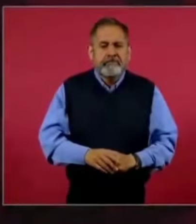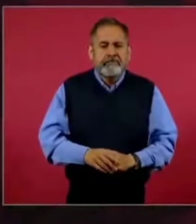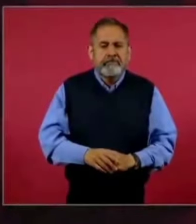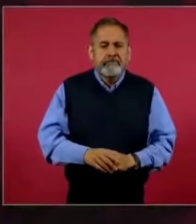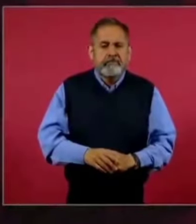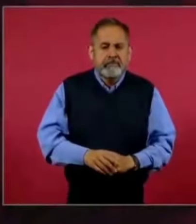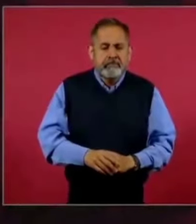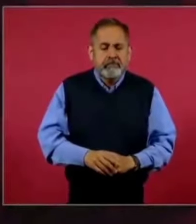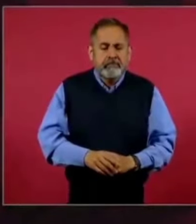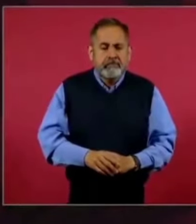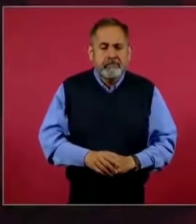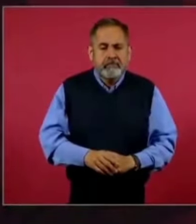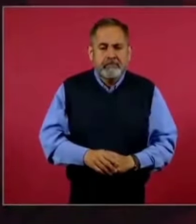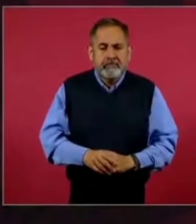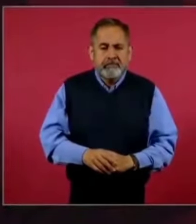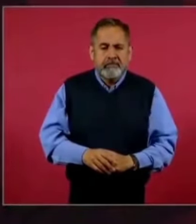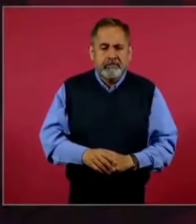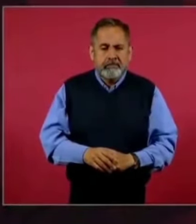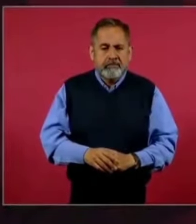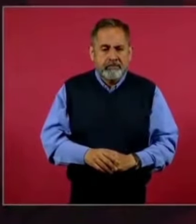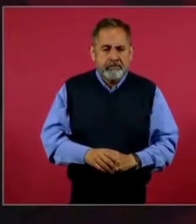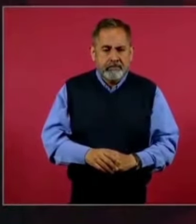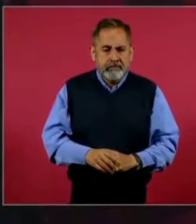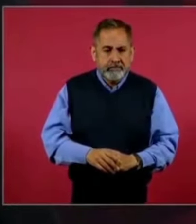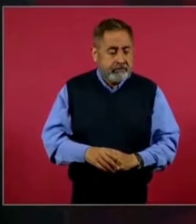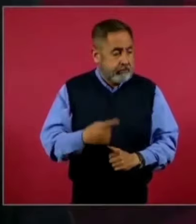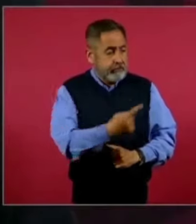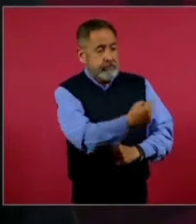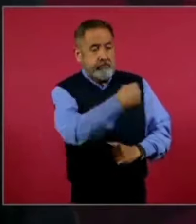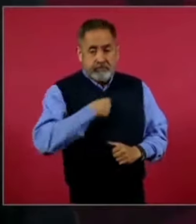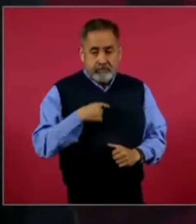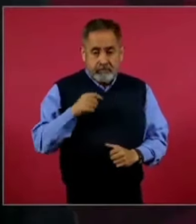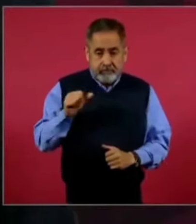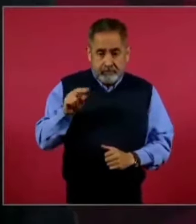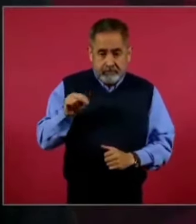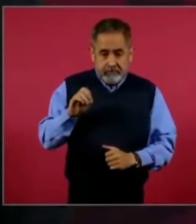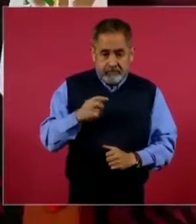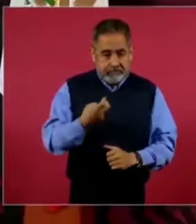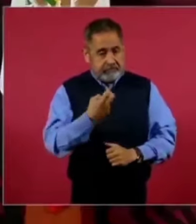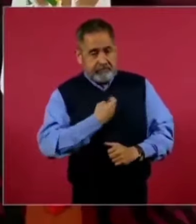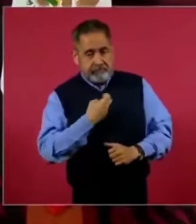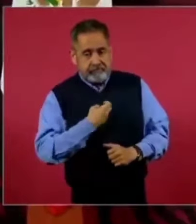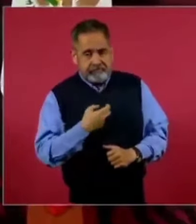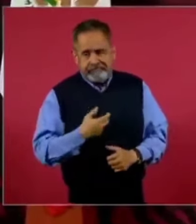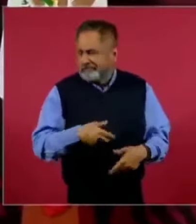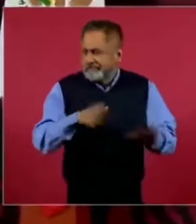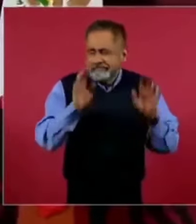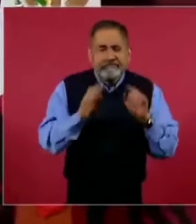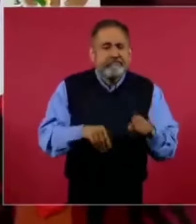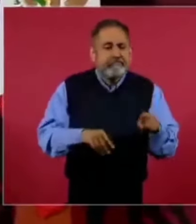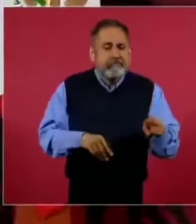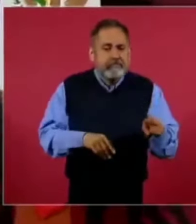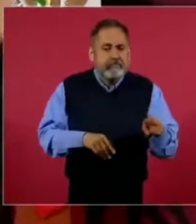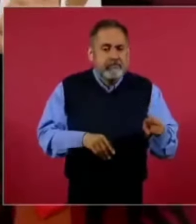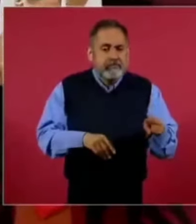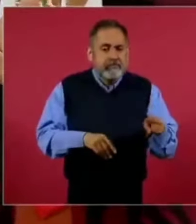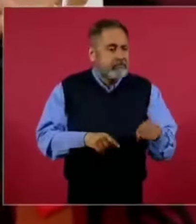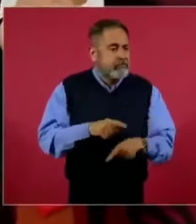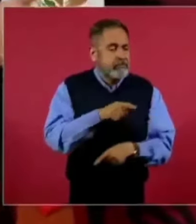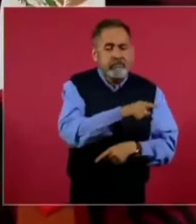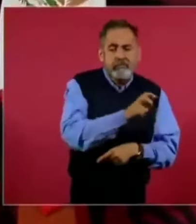Y como me lo hizo a mí Anabel, pero no solo eso, se lo hicieron